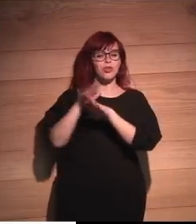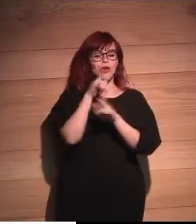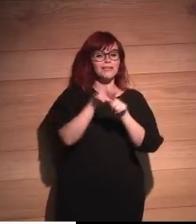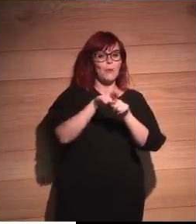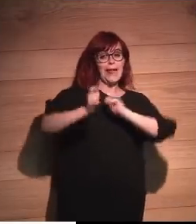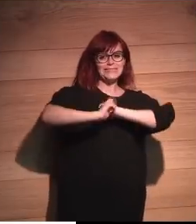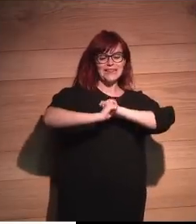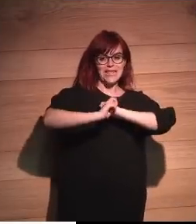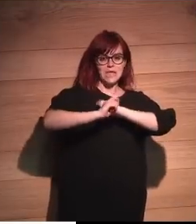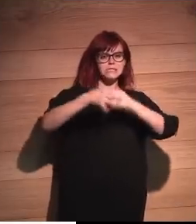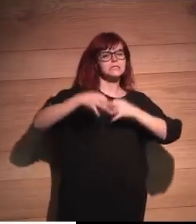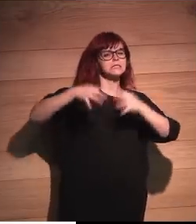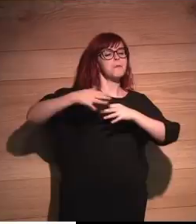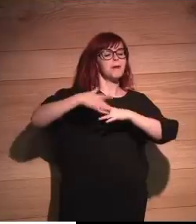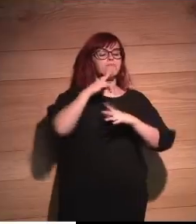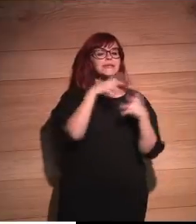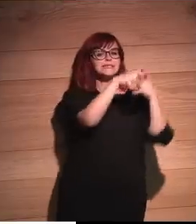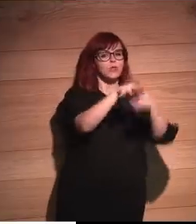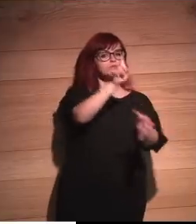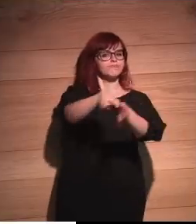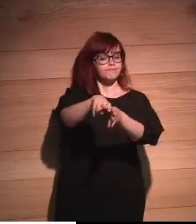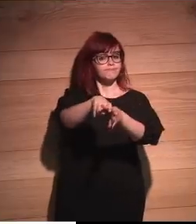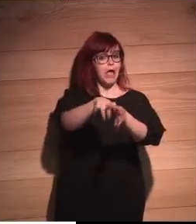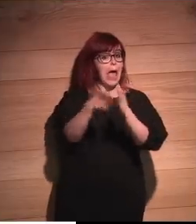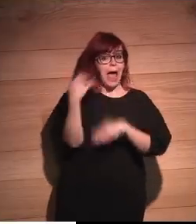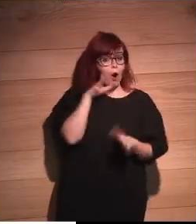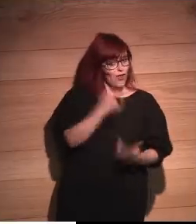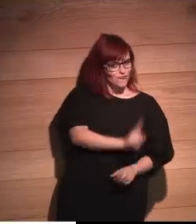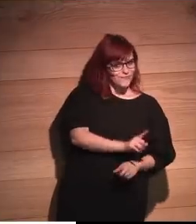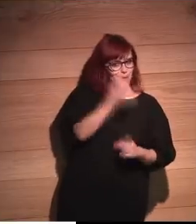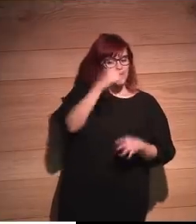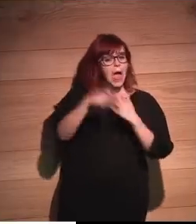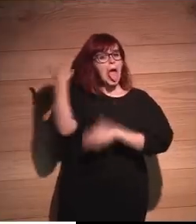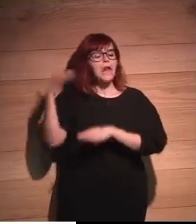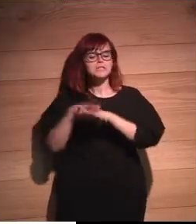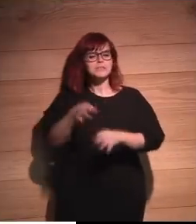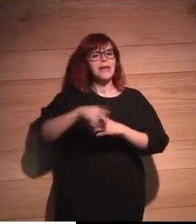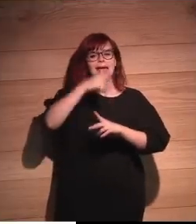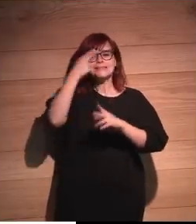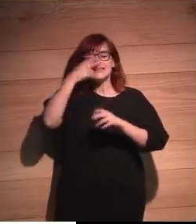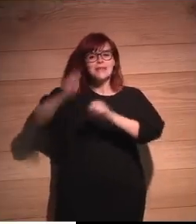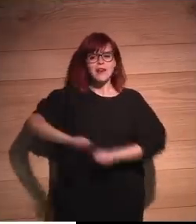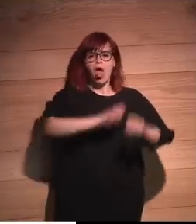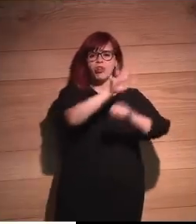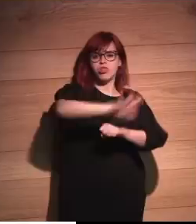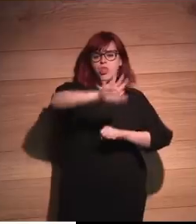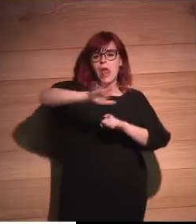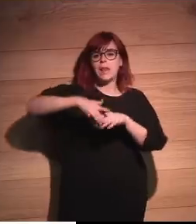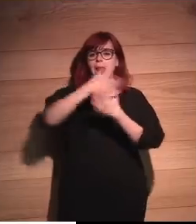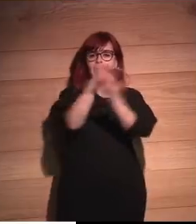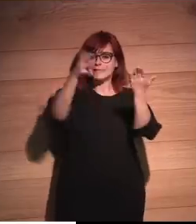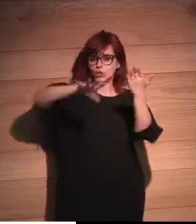sus estrategias siempre se ponía, ahora ya no, se ponía proteger los intereses nacionales